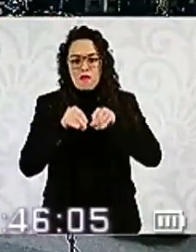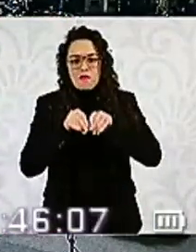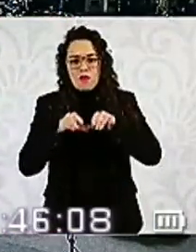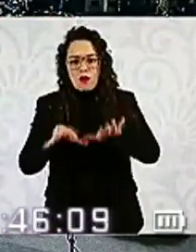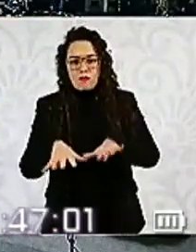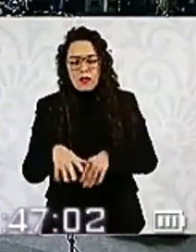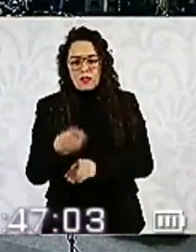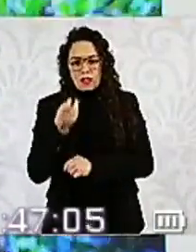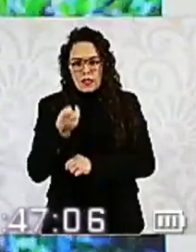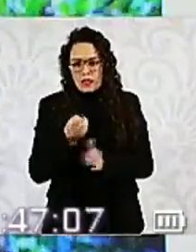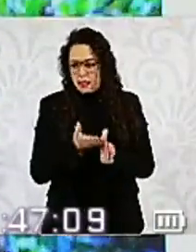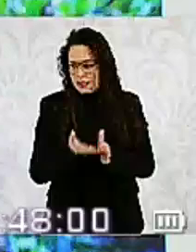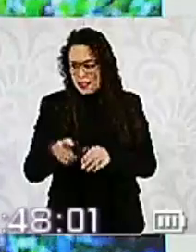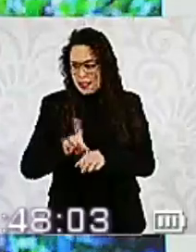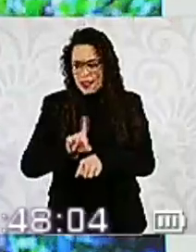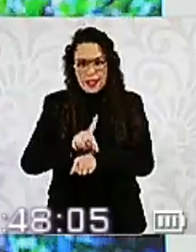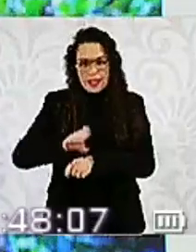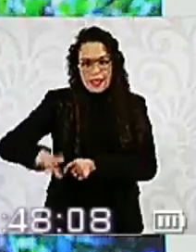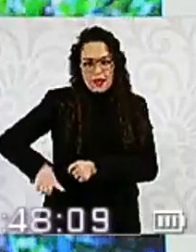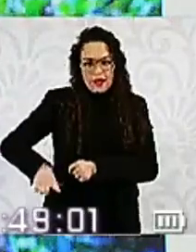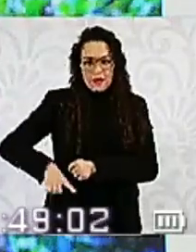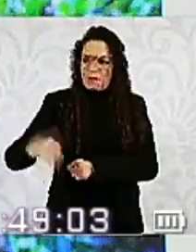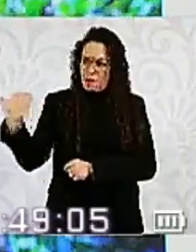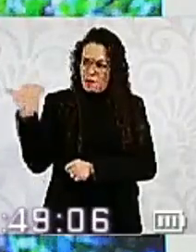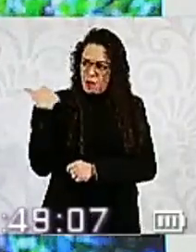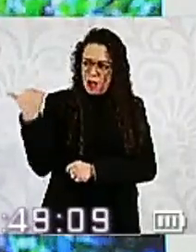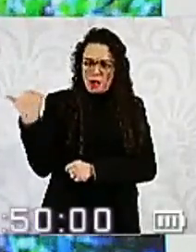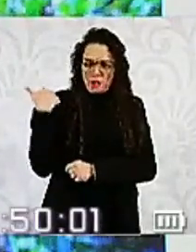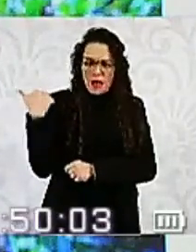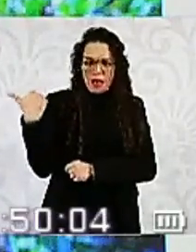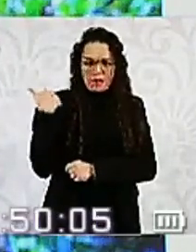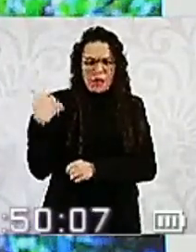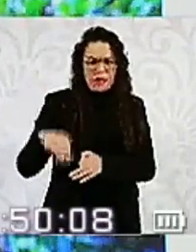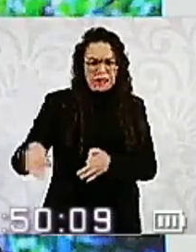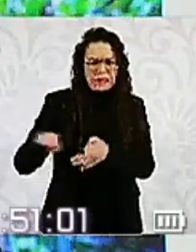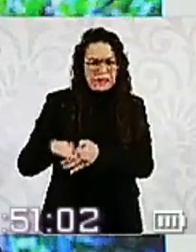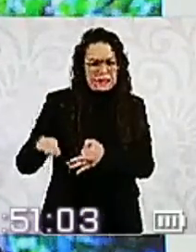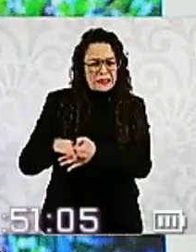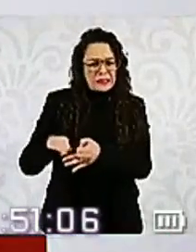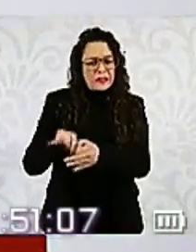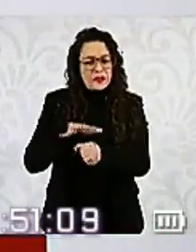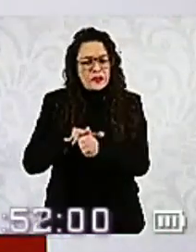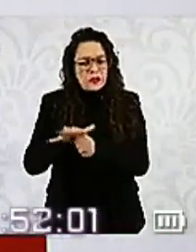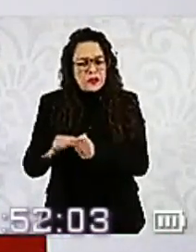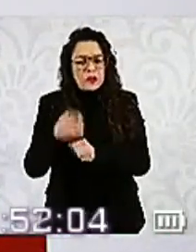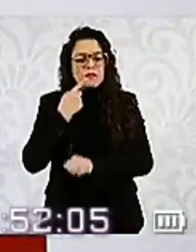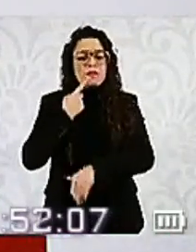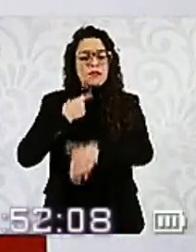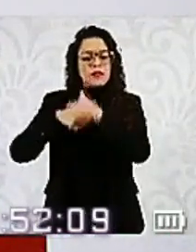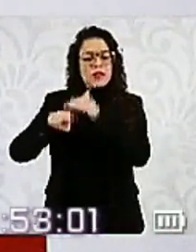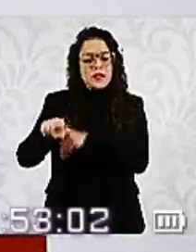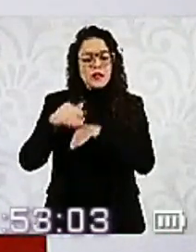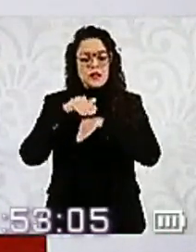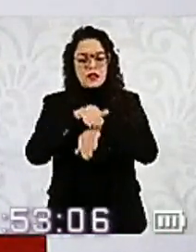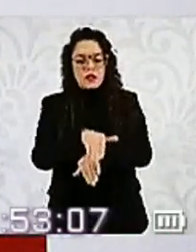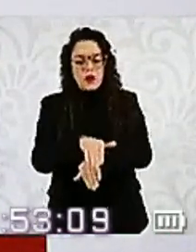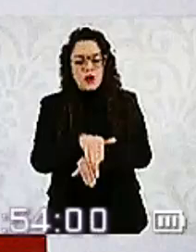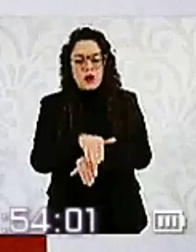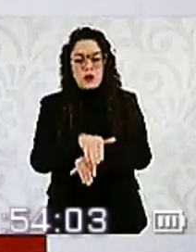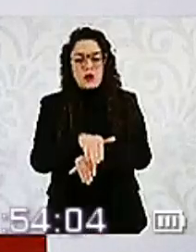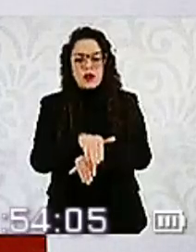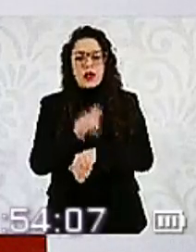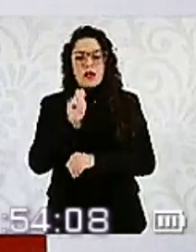estos primeros días de gobierno y muy reiterativa, es las quejas sobre la información histórica de